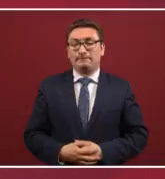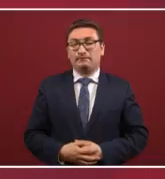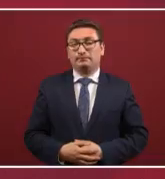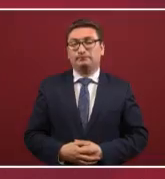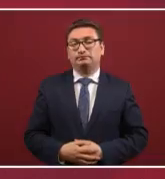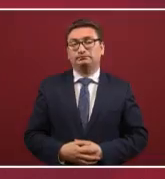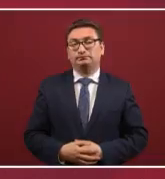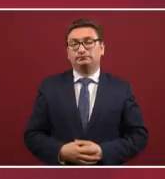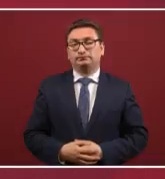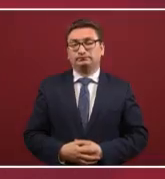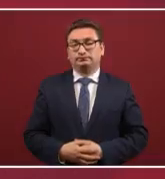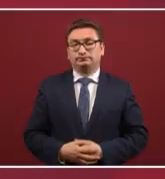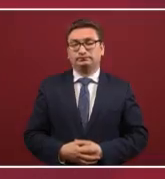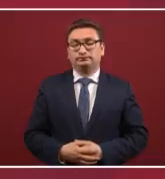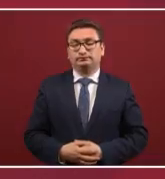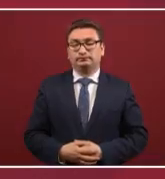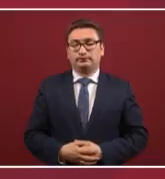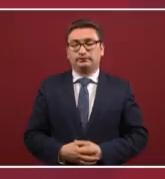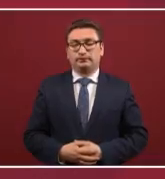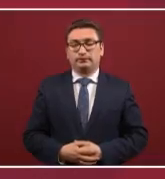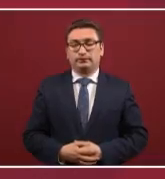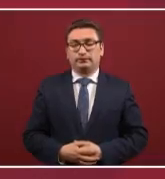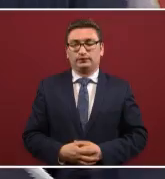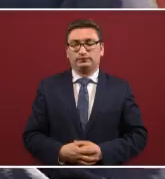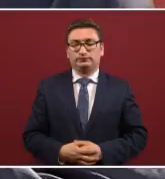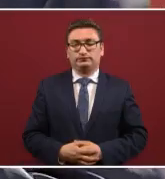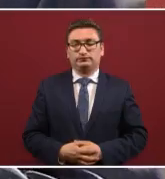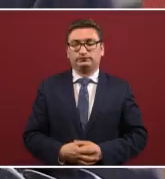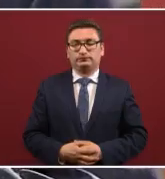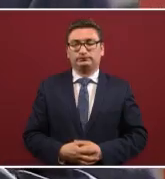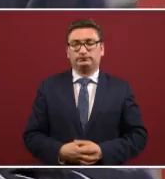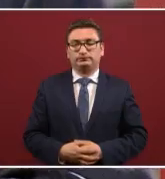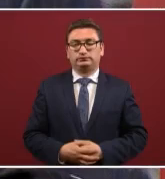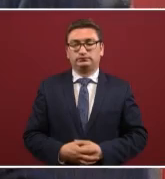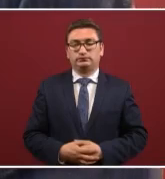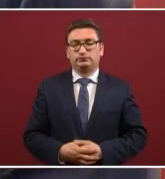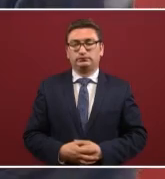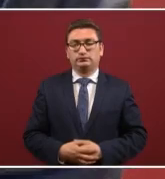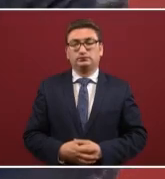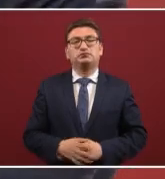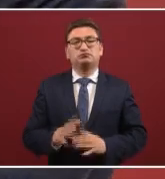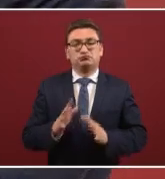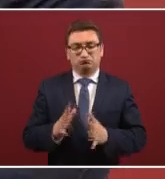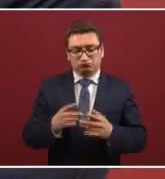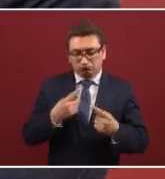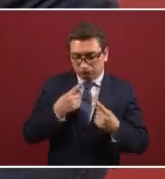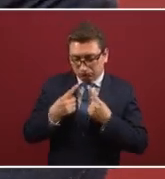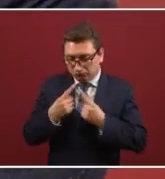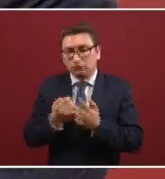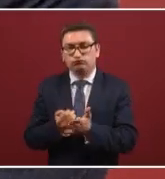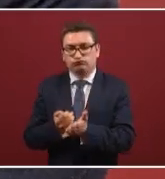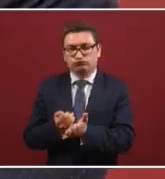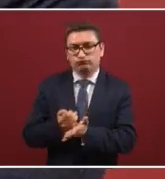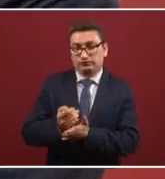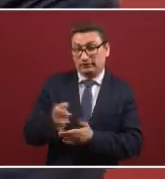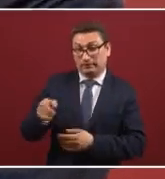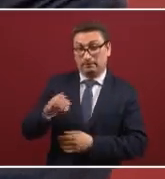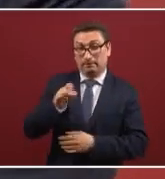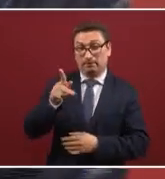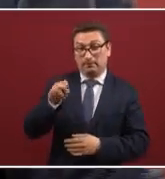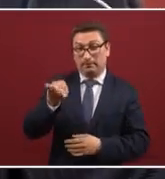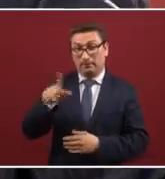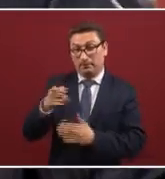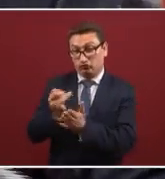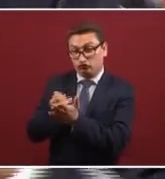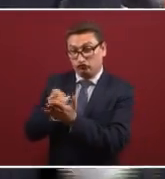necesitara. Además, ya se decidió quitarle carga fiscal a Pemex.